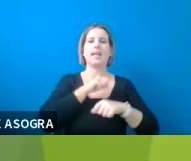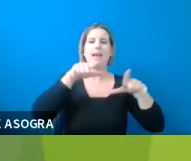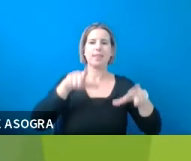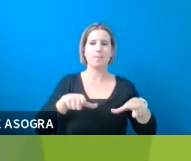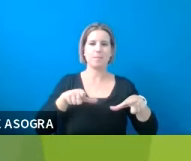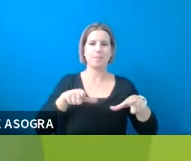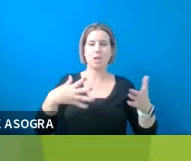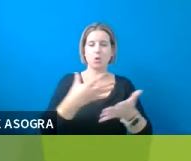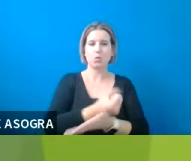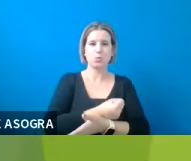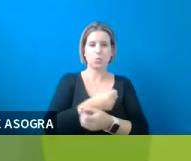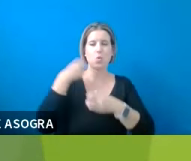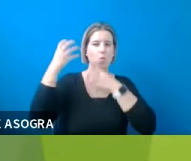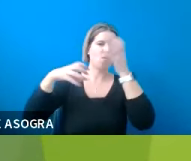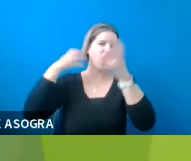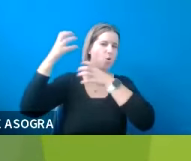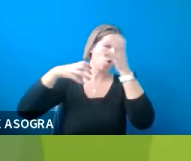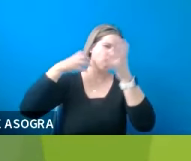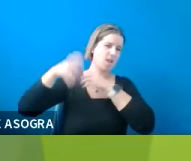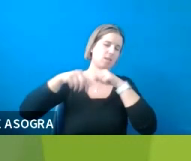con todo el barullo de gente.